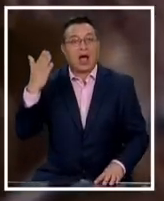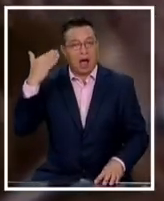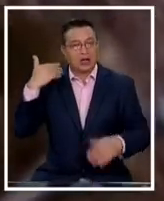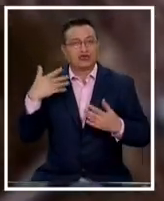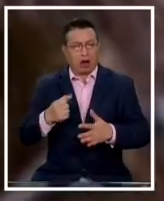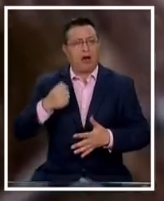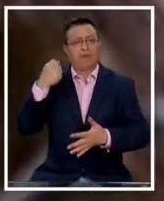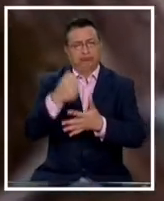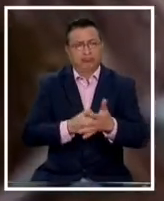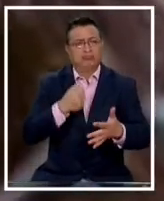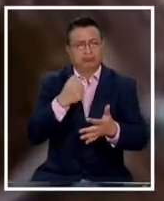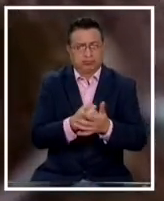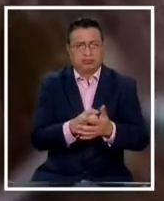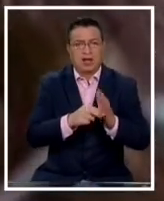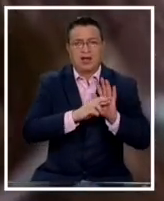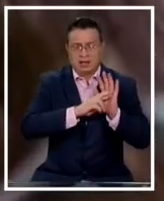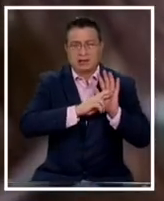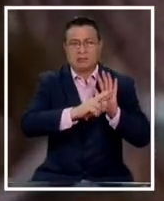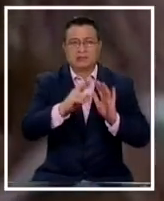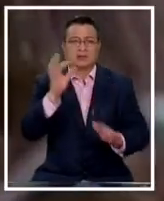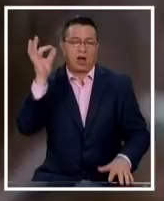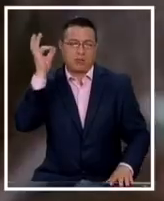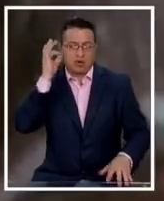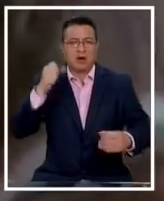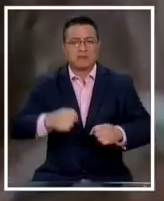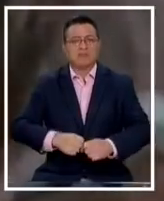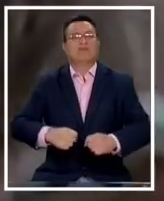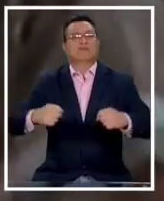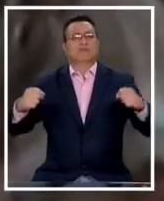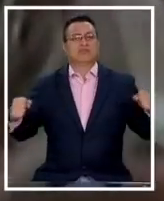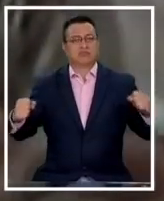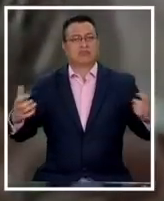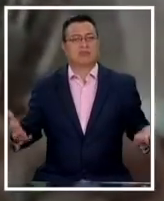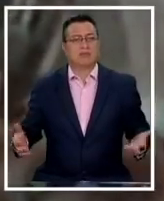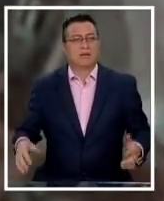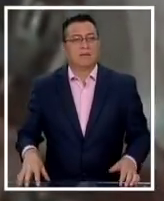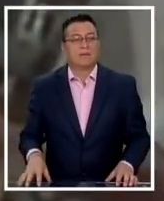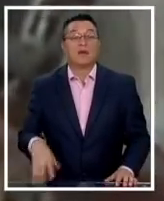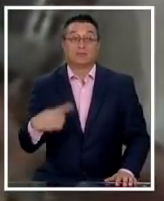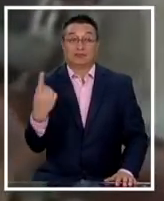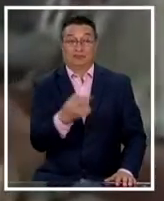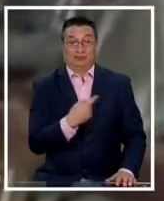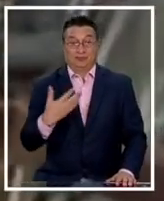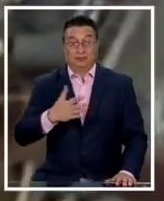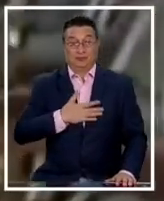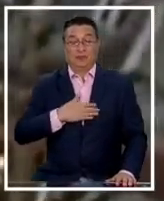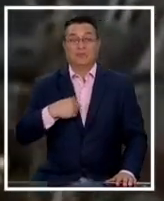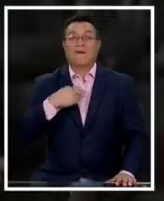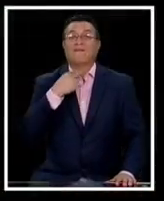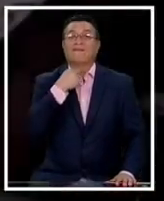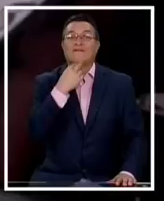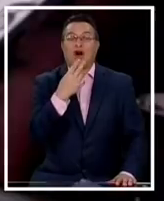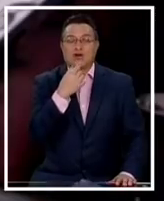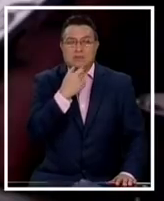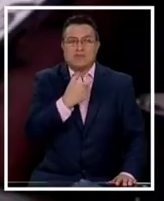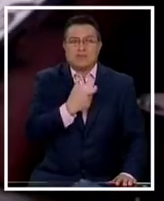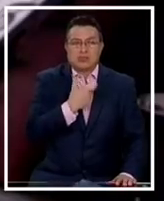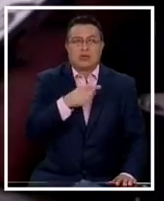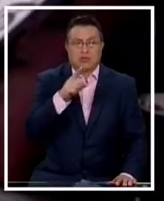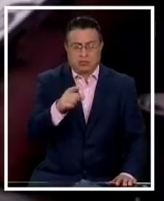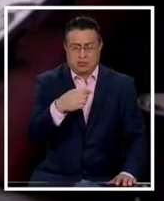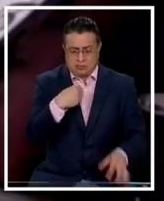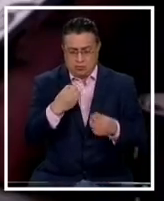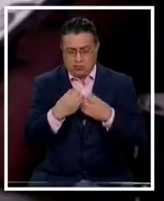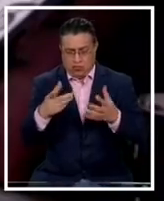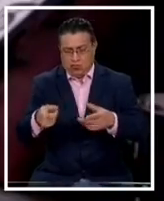esa lucha y la representación misma de la mujer empoderada. Me decía, ¿sabes que nosotros somos? Yo con mi voz ronca diciendo esto y tú con tu